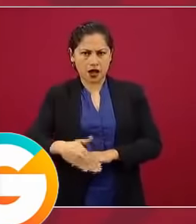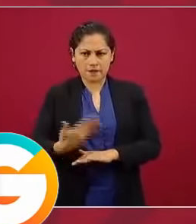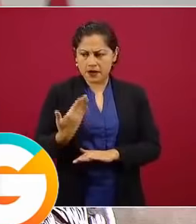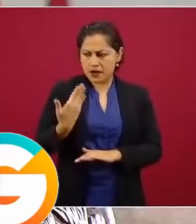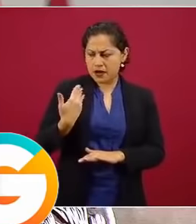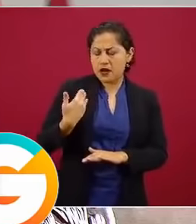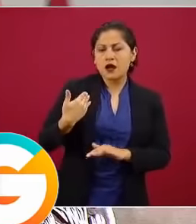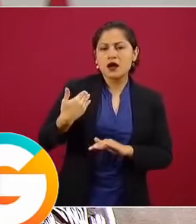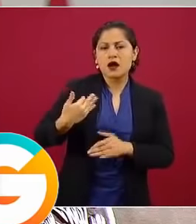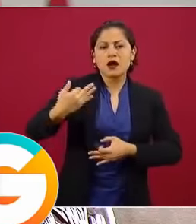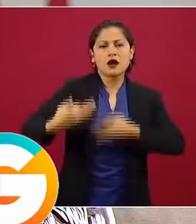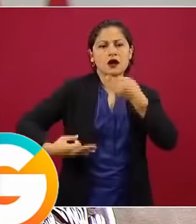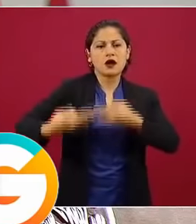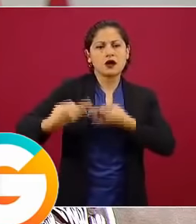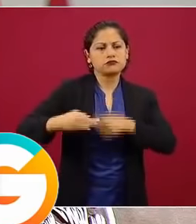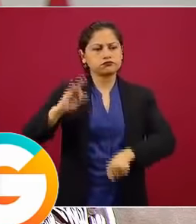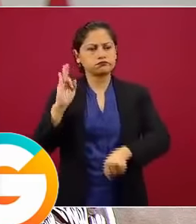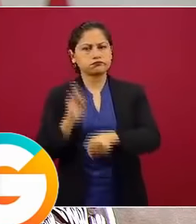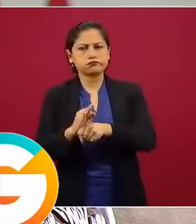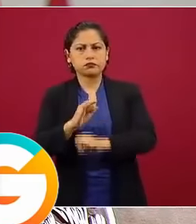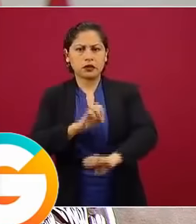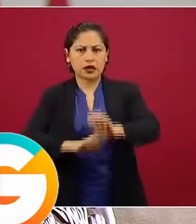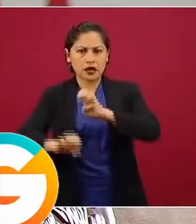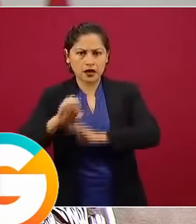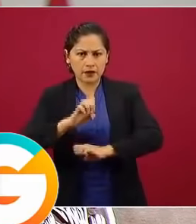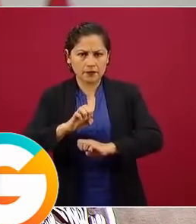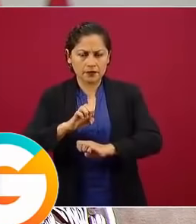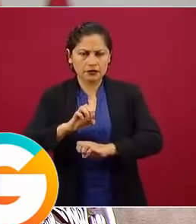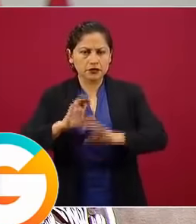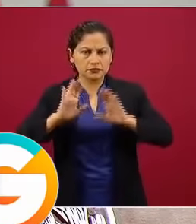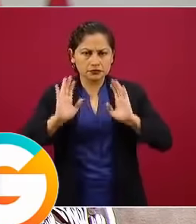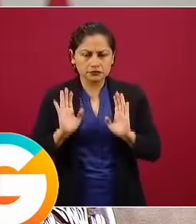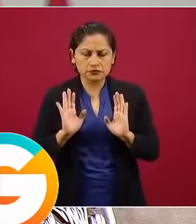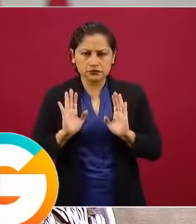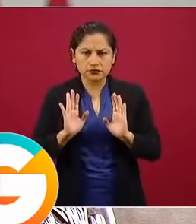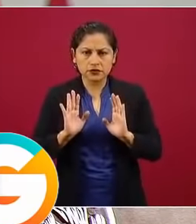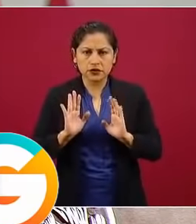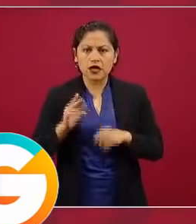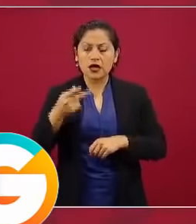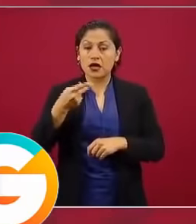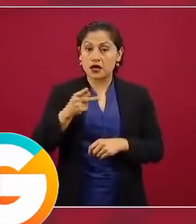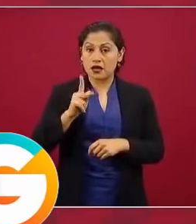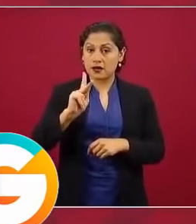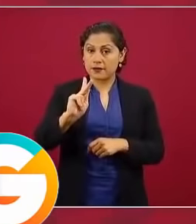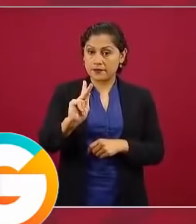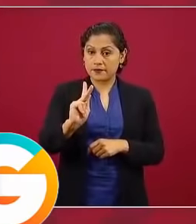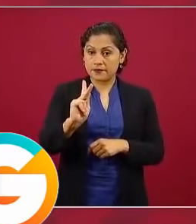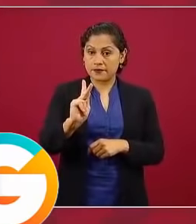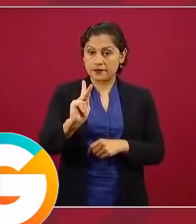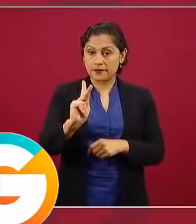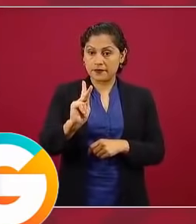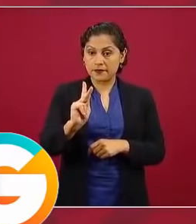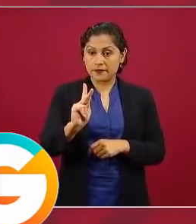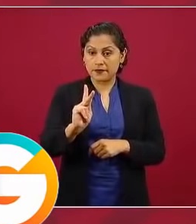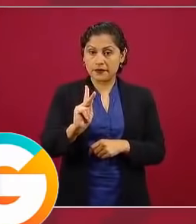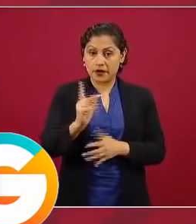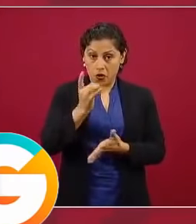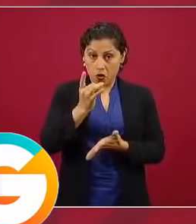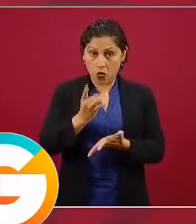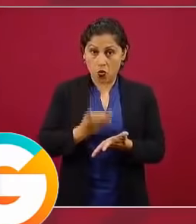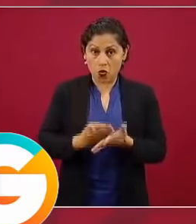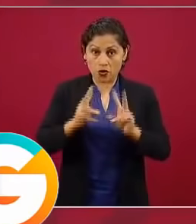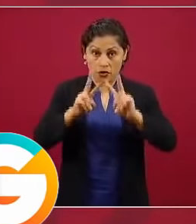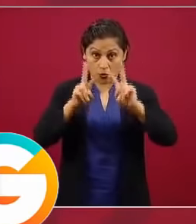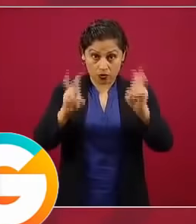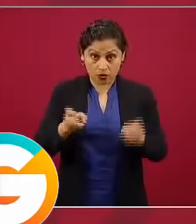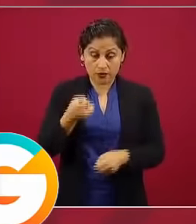otorgó este amparo a las empresas, pero no es solo un asunto